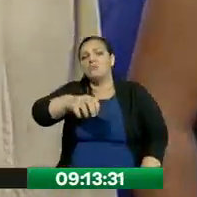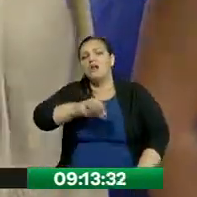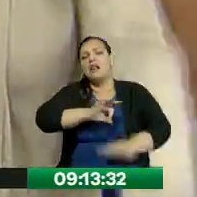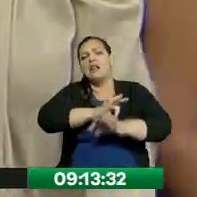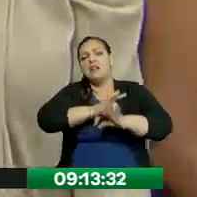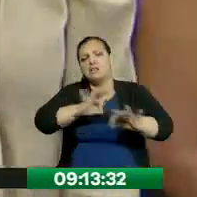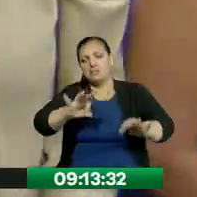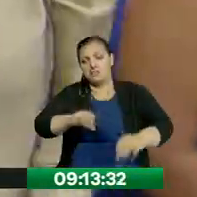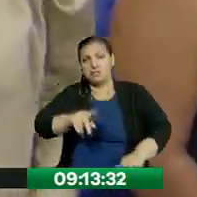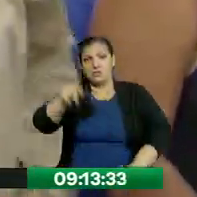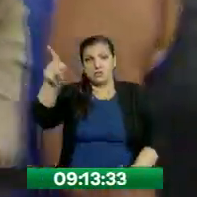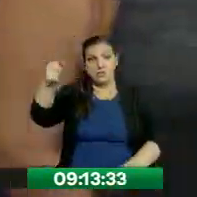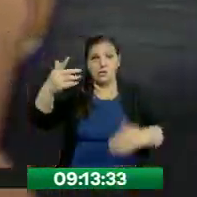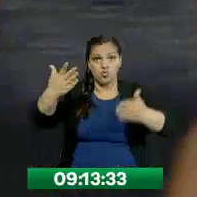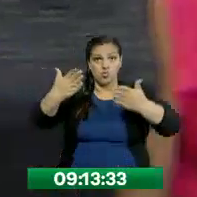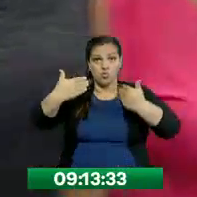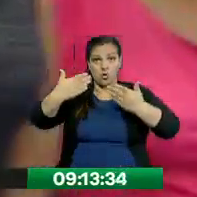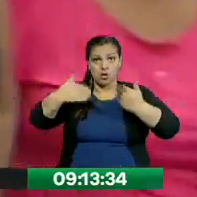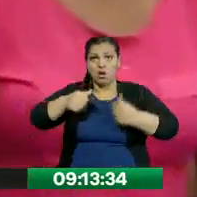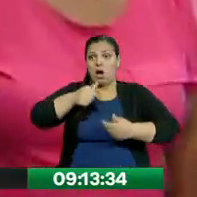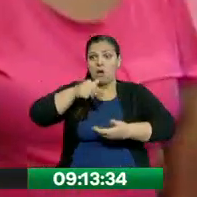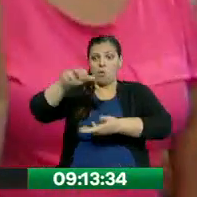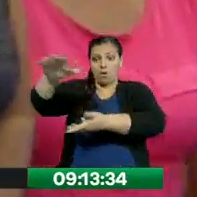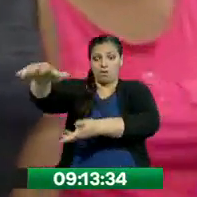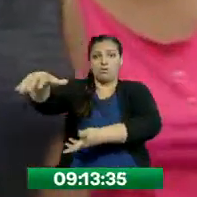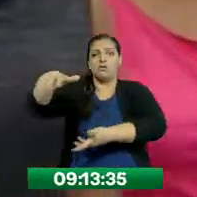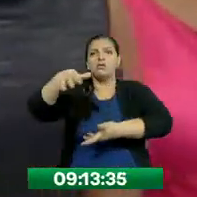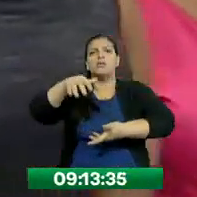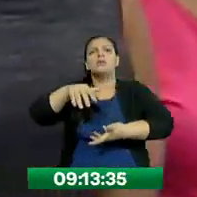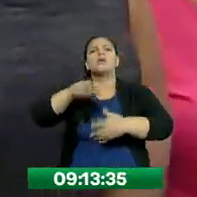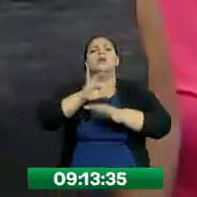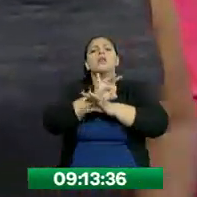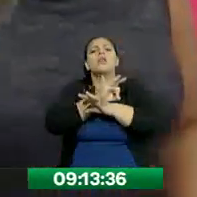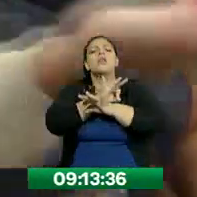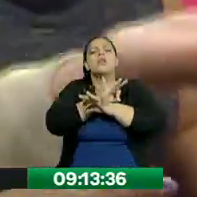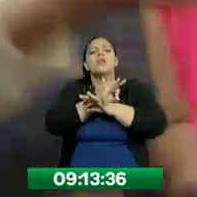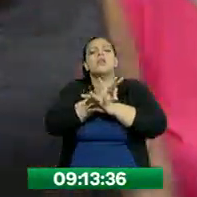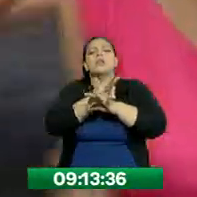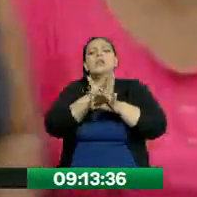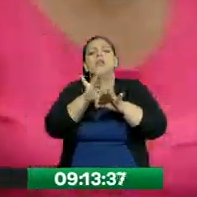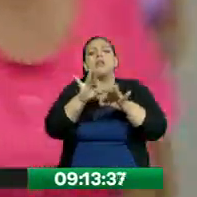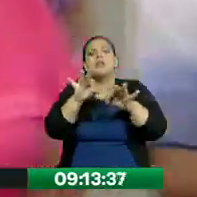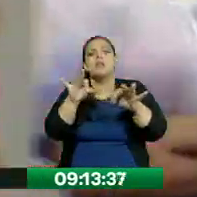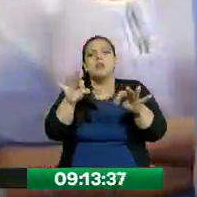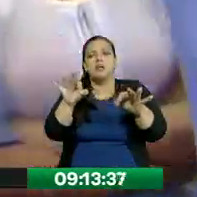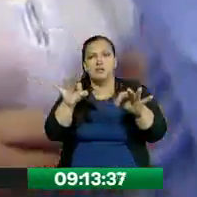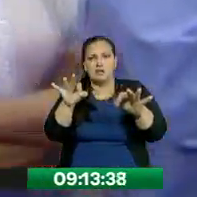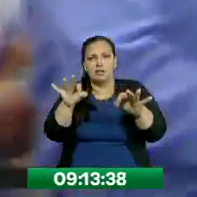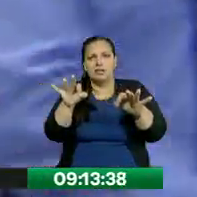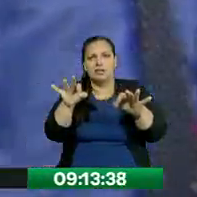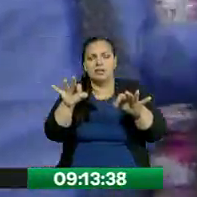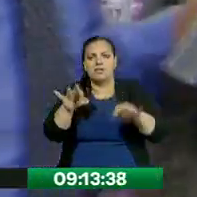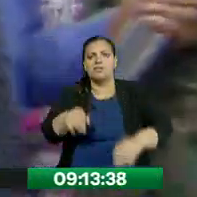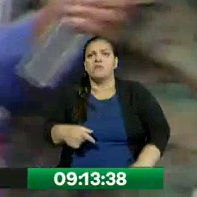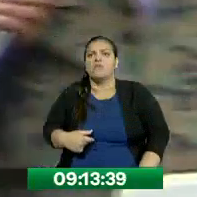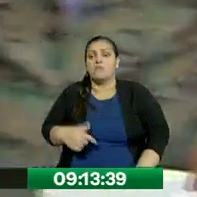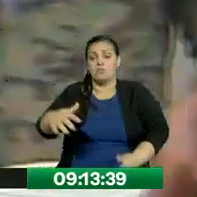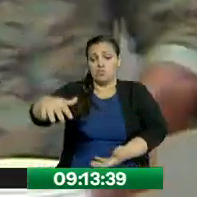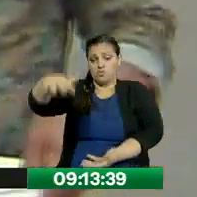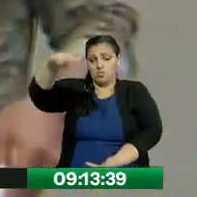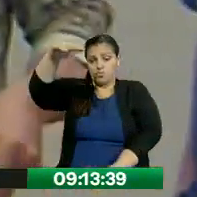viene de Guayaquil, aquí está. El agua que nos venden de Guayaquil, esta es el agua. El agua que está en buen estado, pero nos vale $2 el